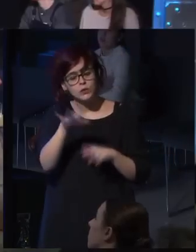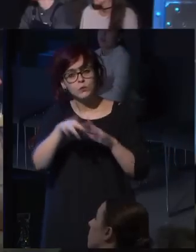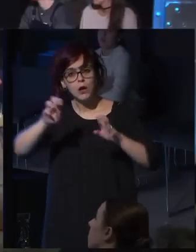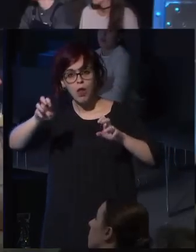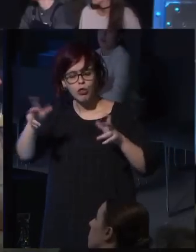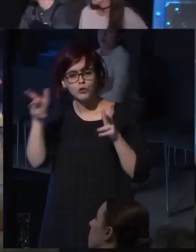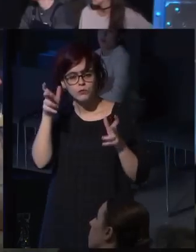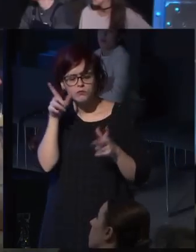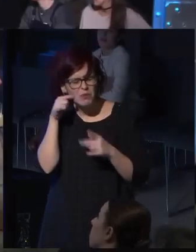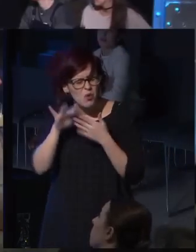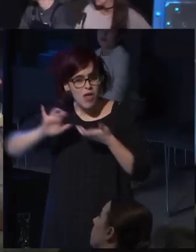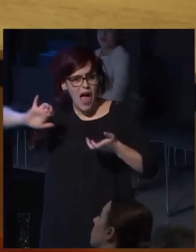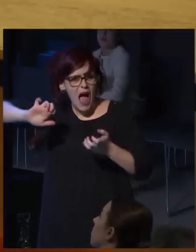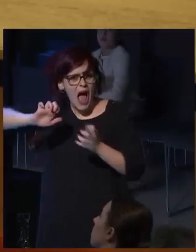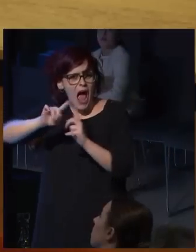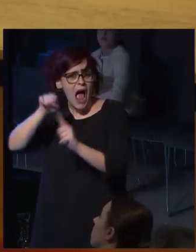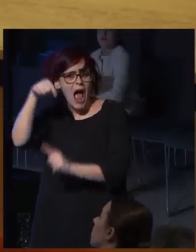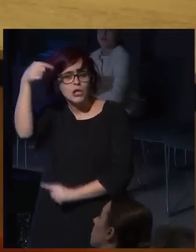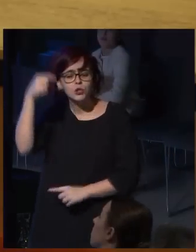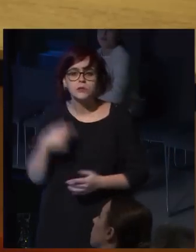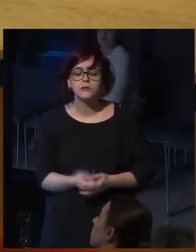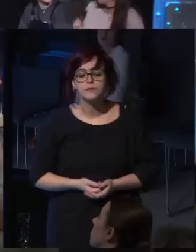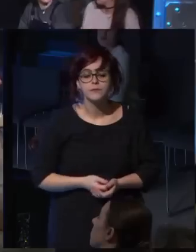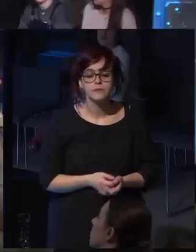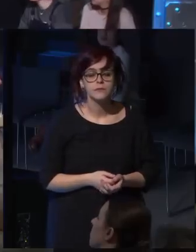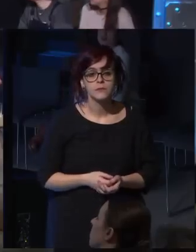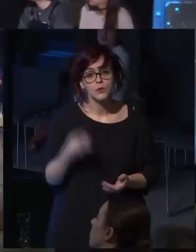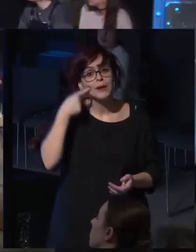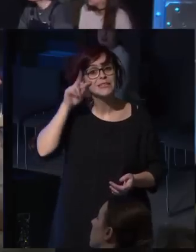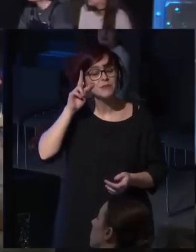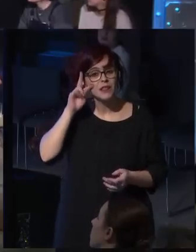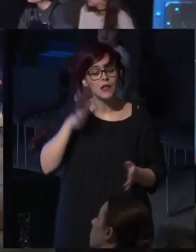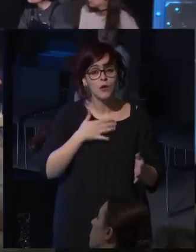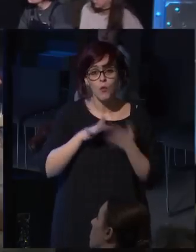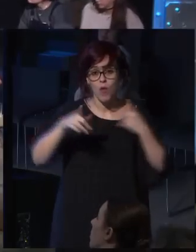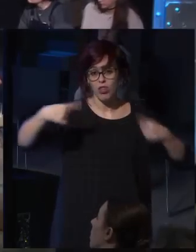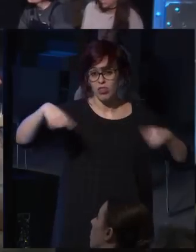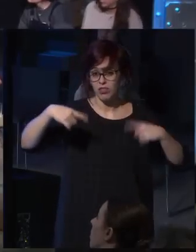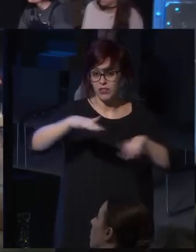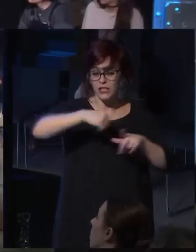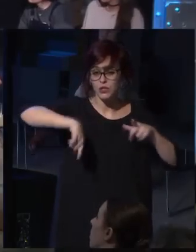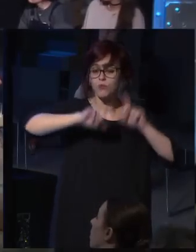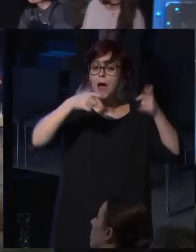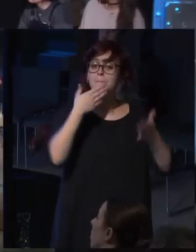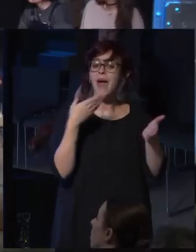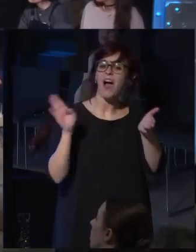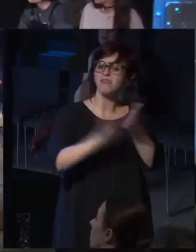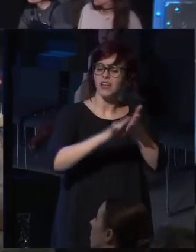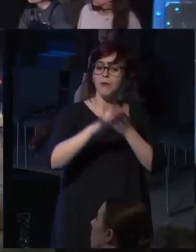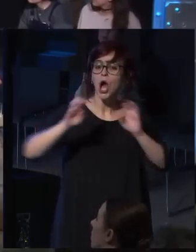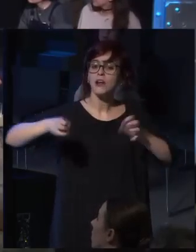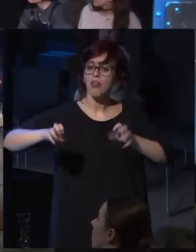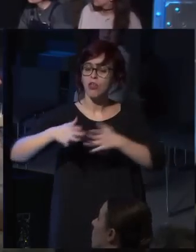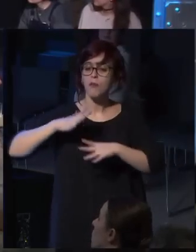la radio y decir, es que suena muy alto, muy comprimido. Bueno, yo tengo la experiencia de que iba a hacer un disco que iba a poner una pegatina cuando se pusiera la